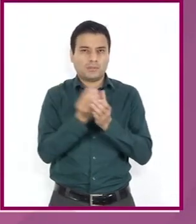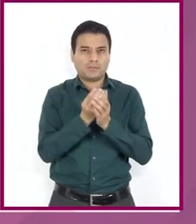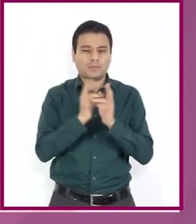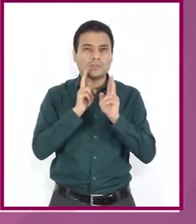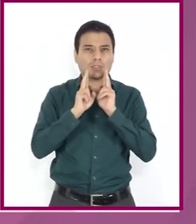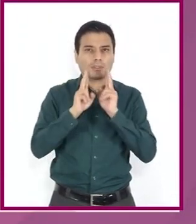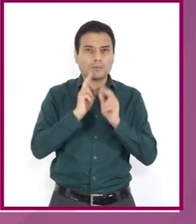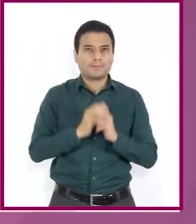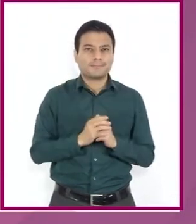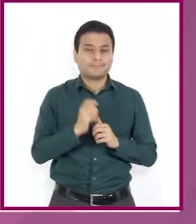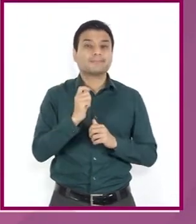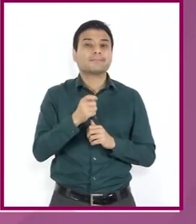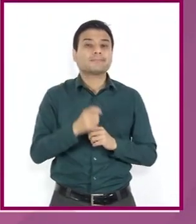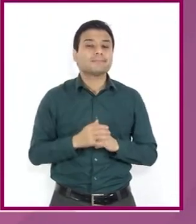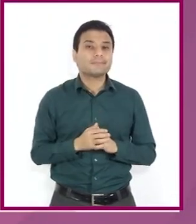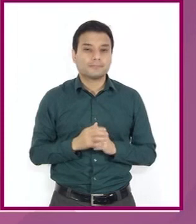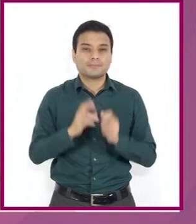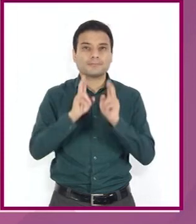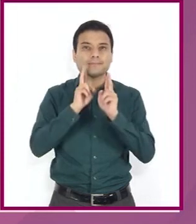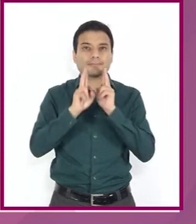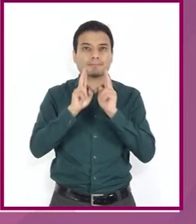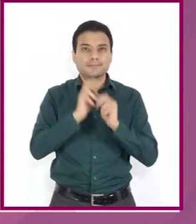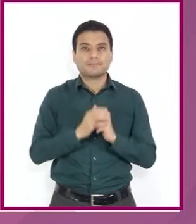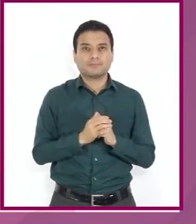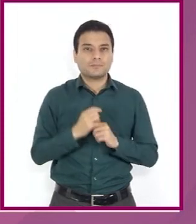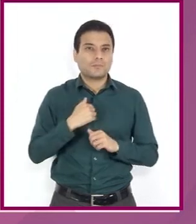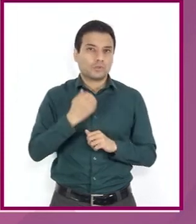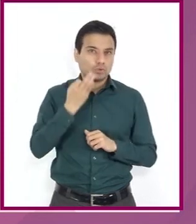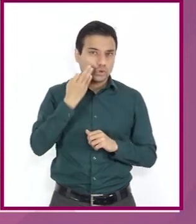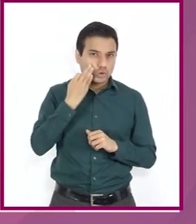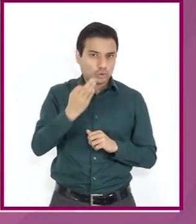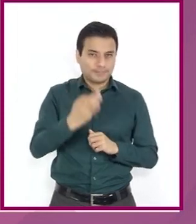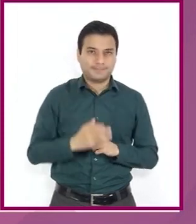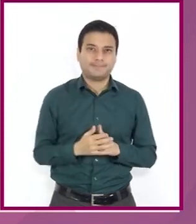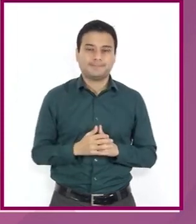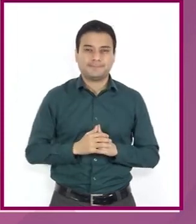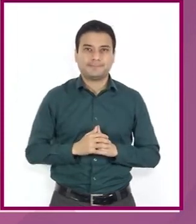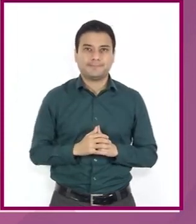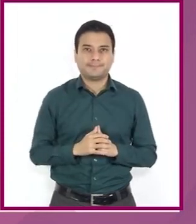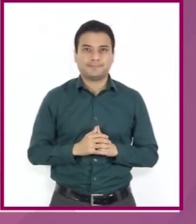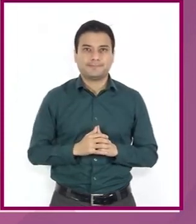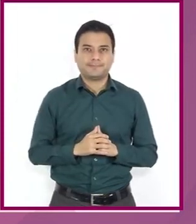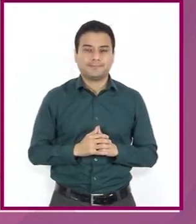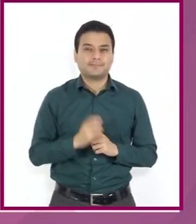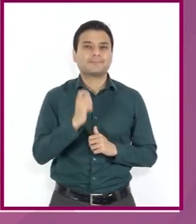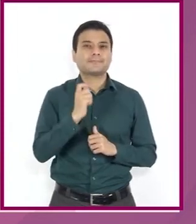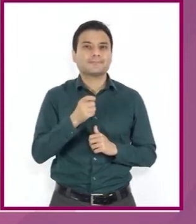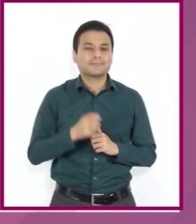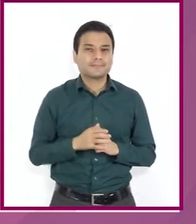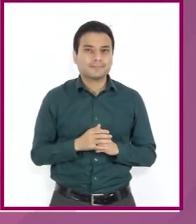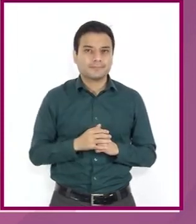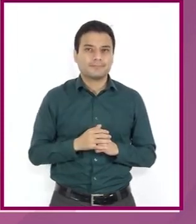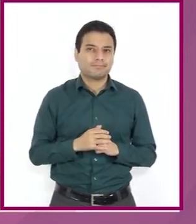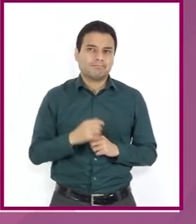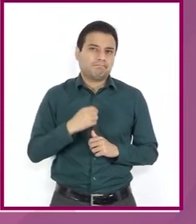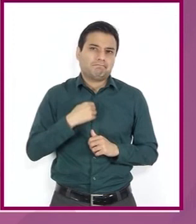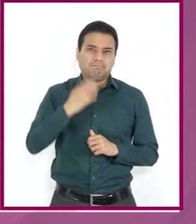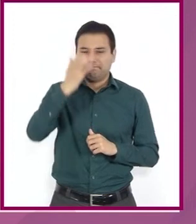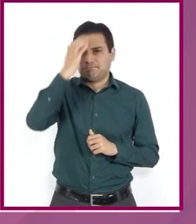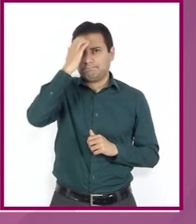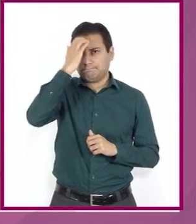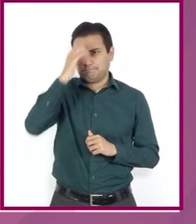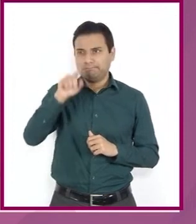que podemos encontrar es narrador testigo o equisciente, es decir, que sabe lo mismo que sabe